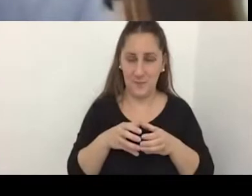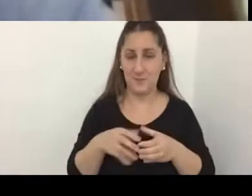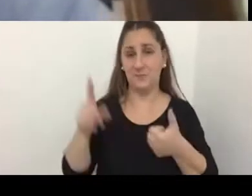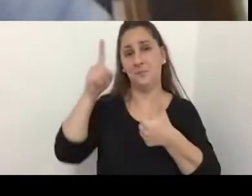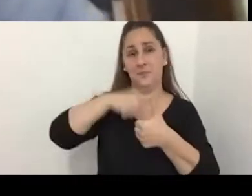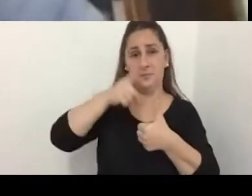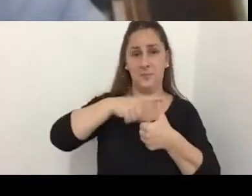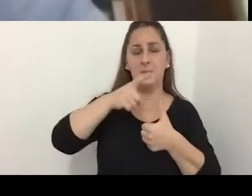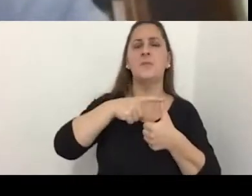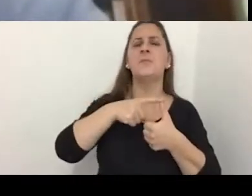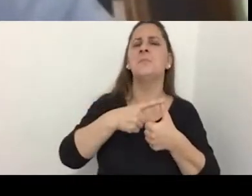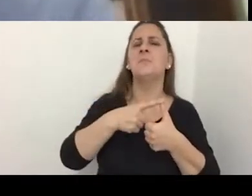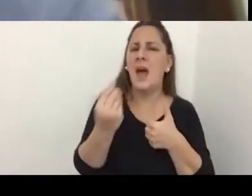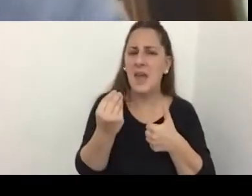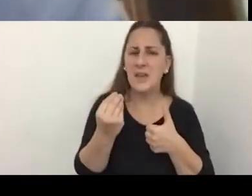la función